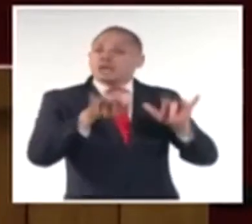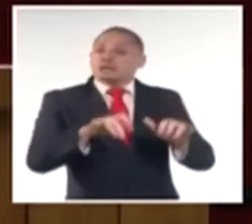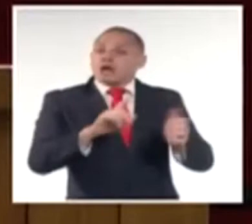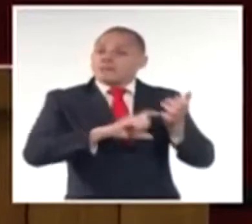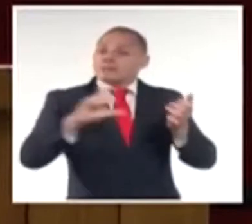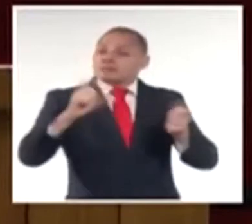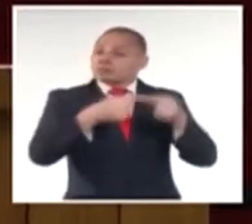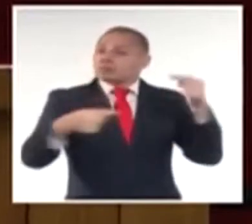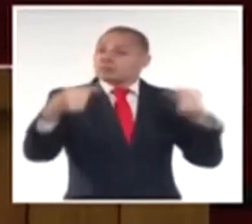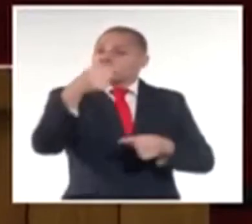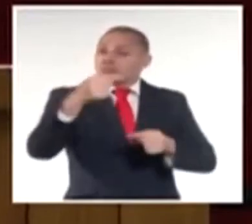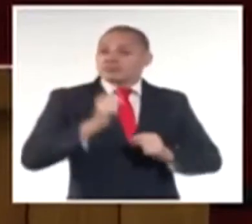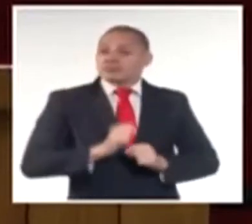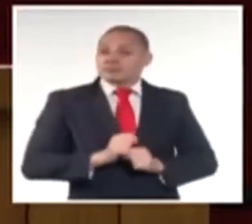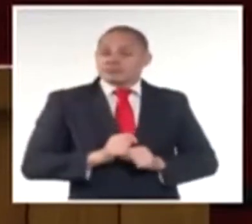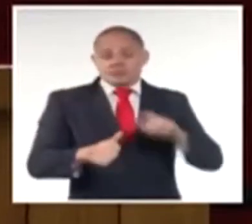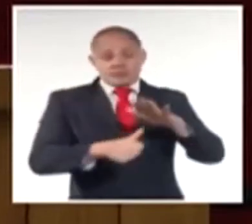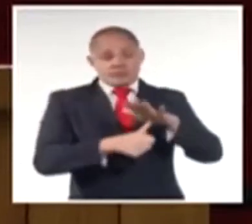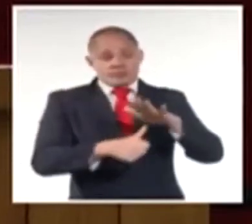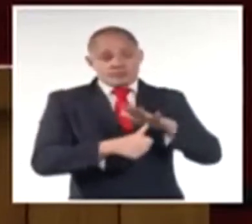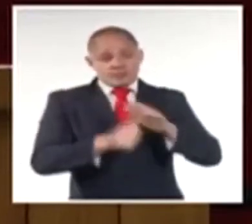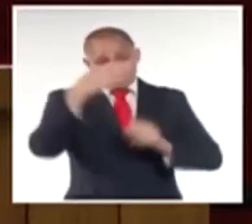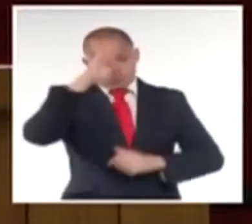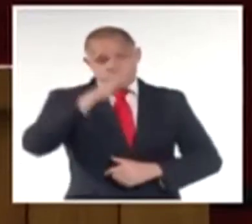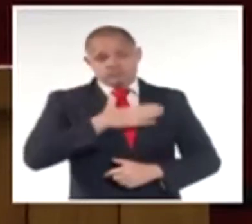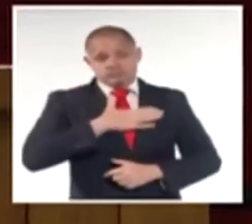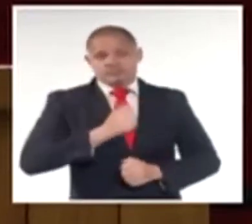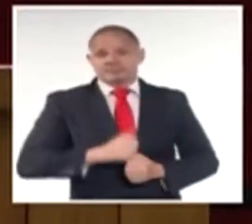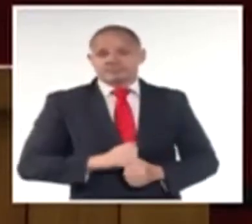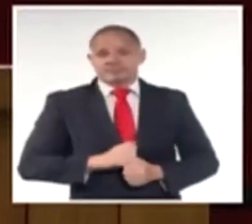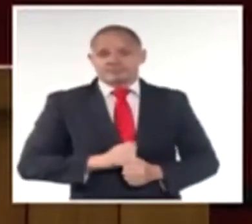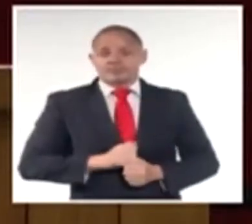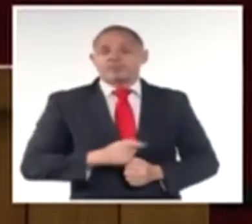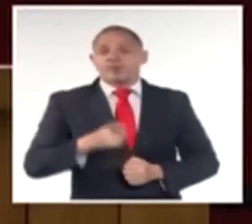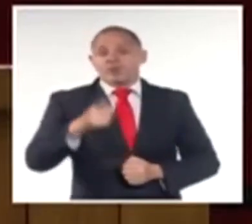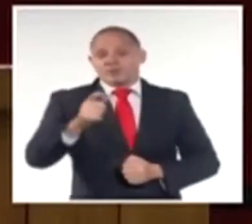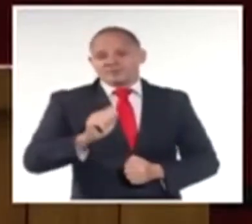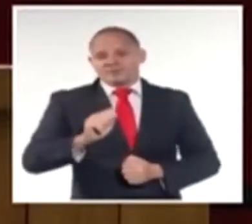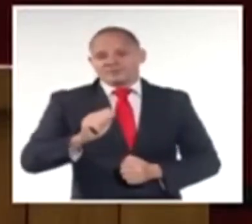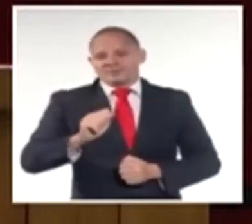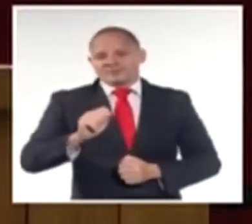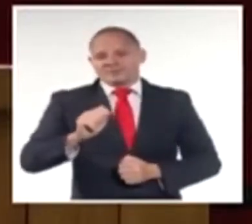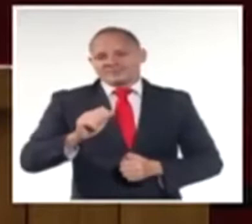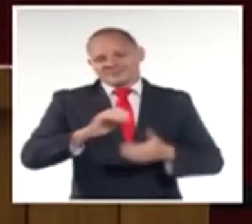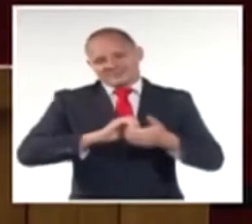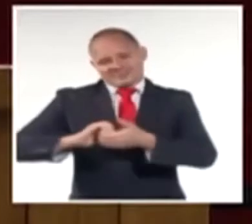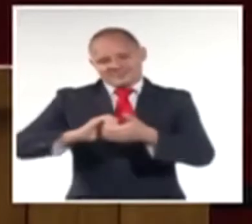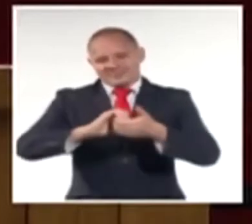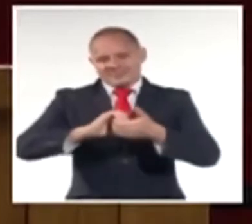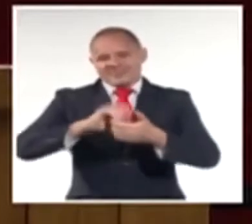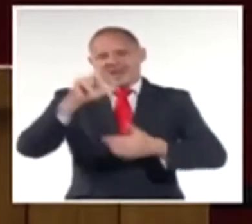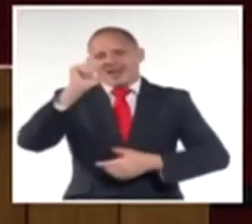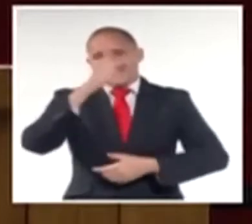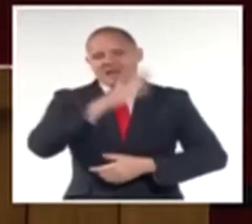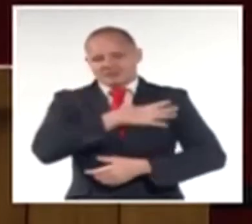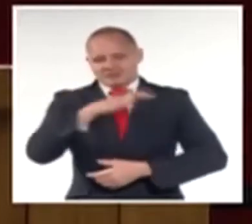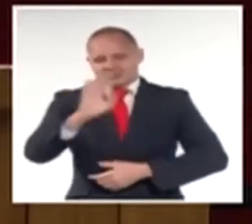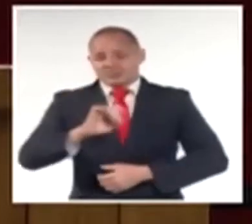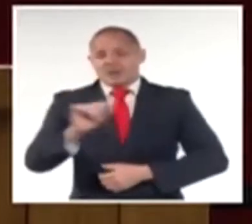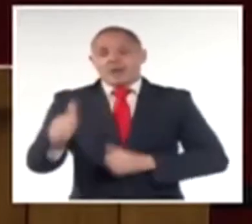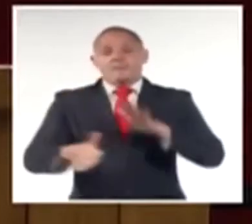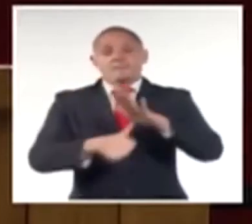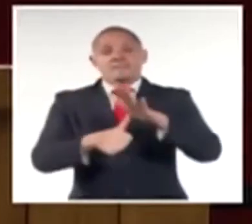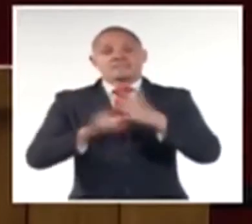Comunista de Cuba y presidente de la República. Compañero Esteban Lazo Hernández, presidente de la Asamblea Nacional del